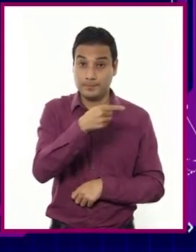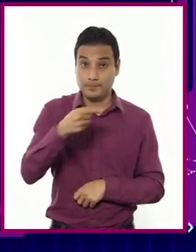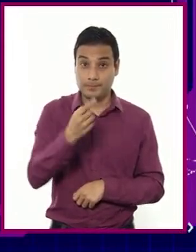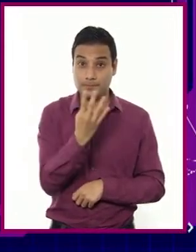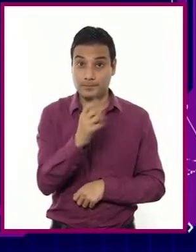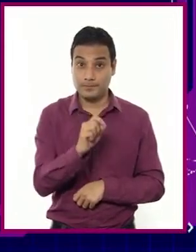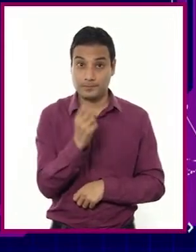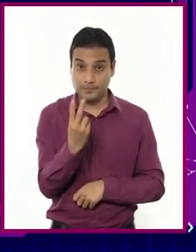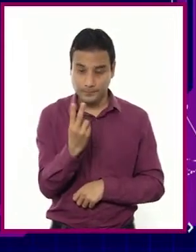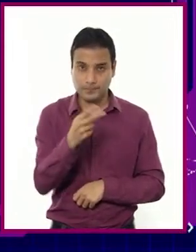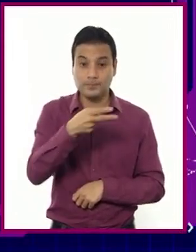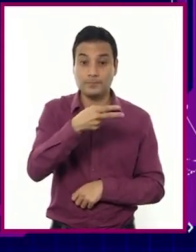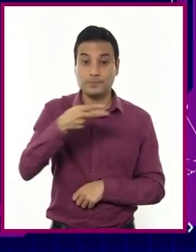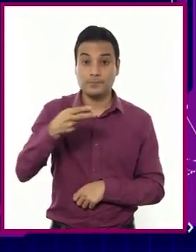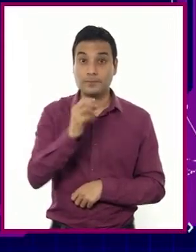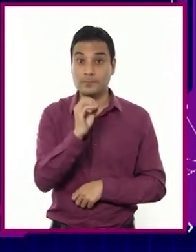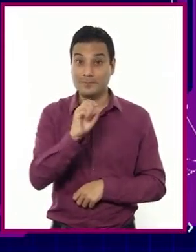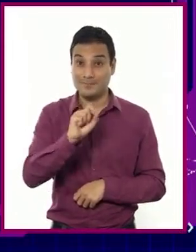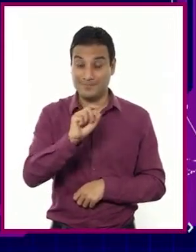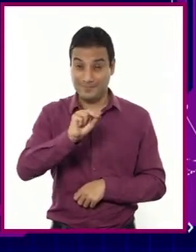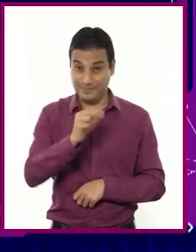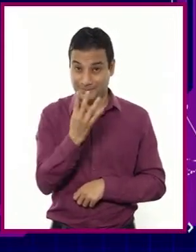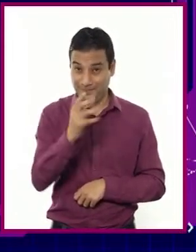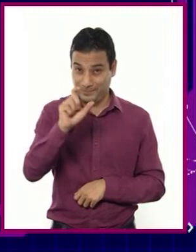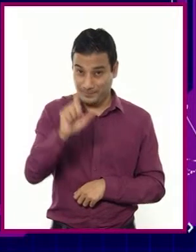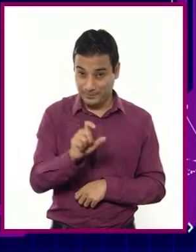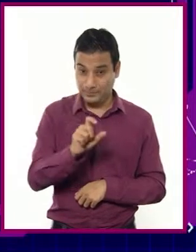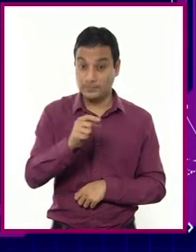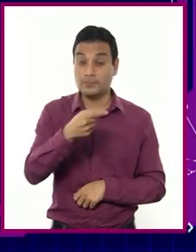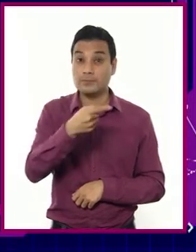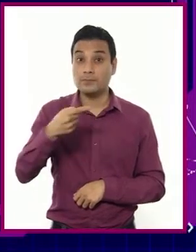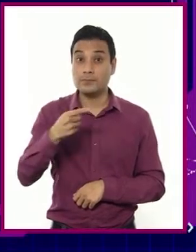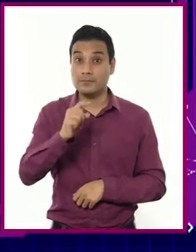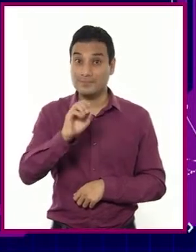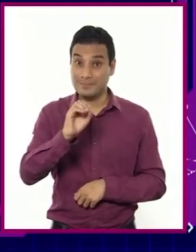es igual a 0.84x menos